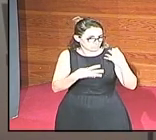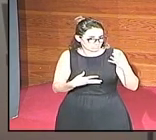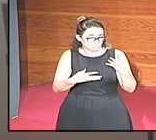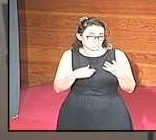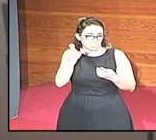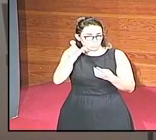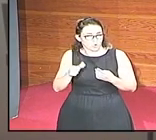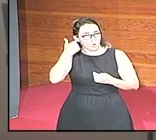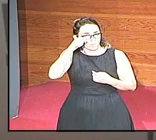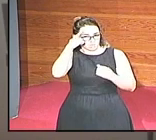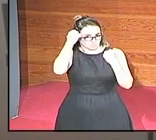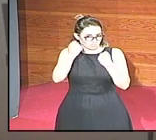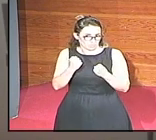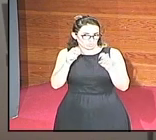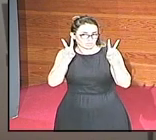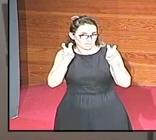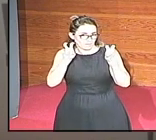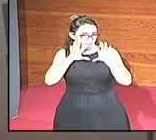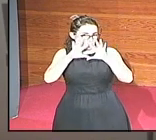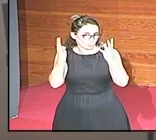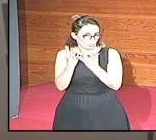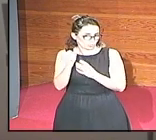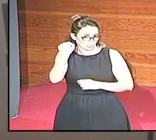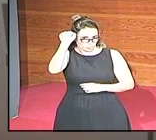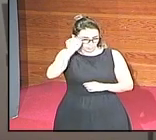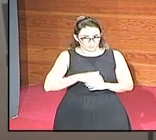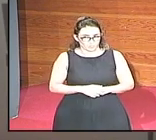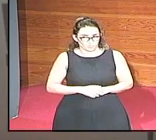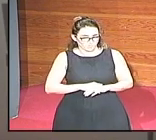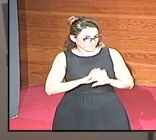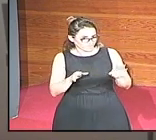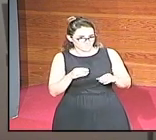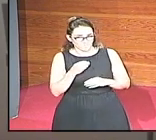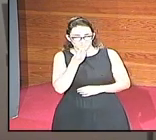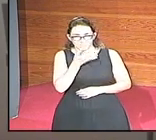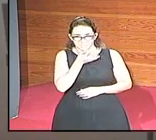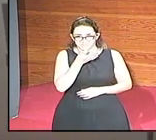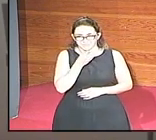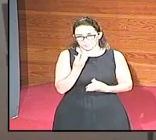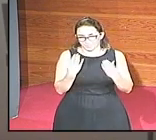especialista en el mundo postsoviético. Eguerdión, arratsalde arte. Buenas tardes.